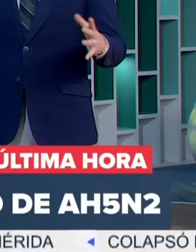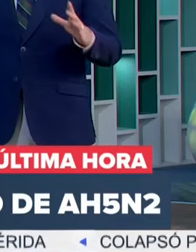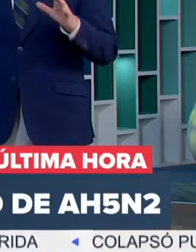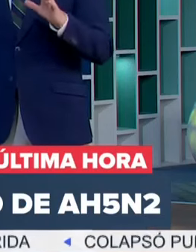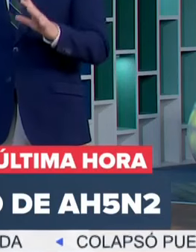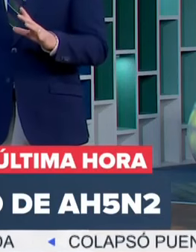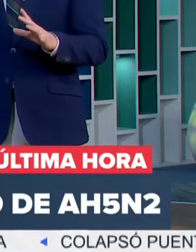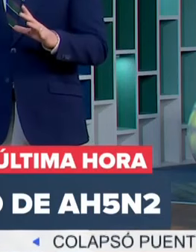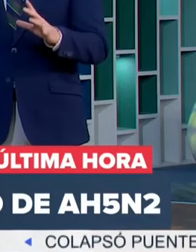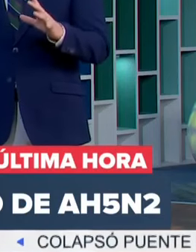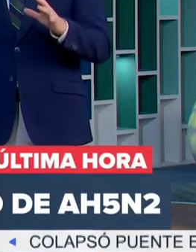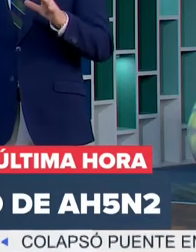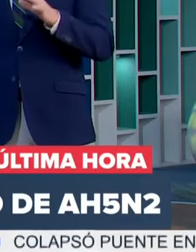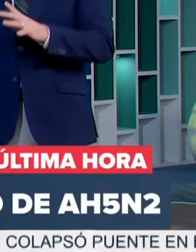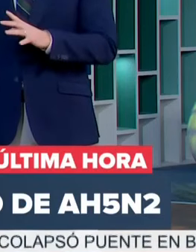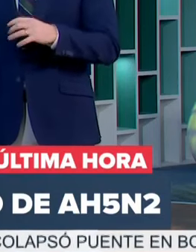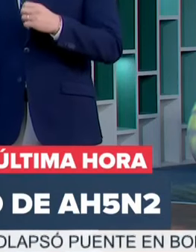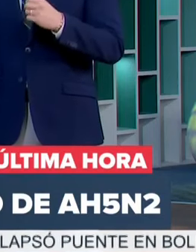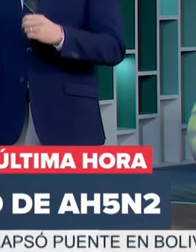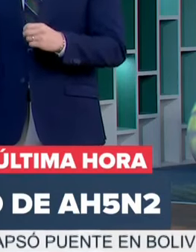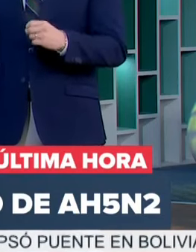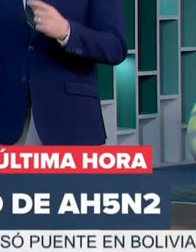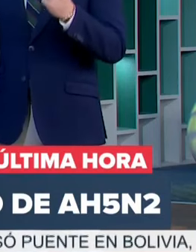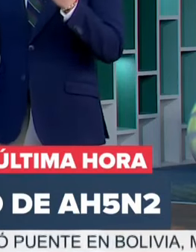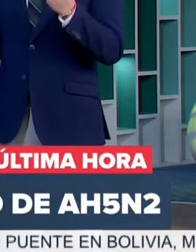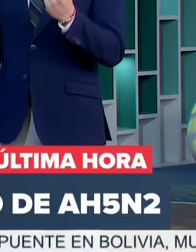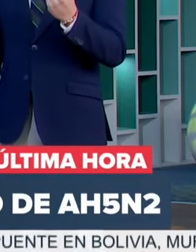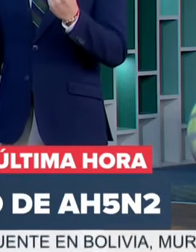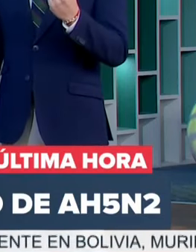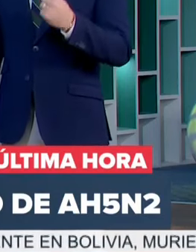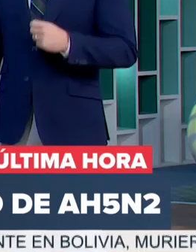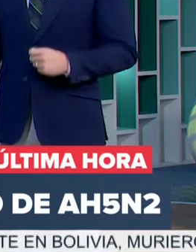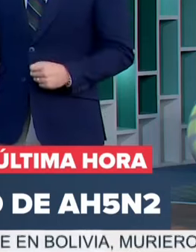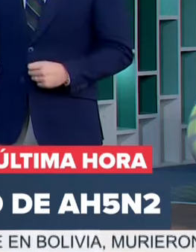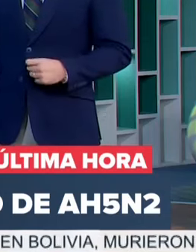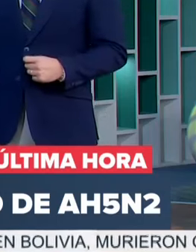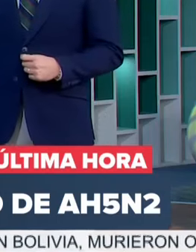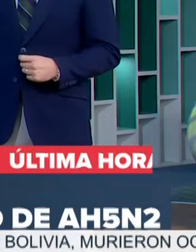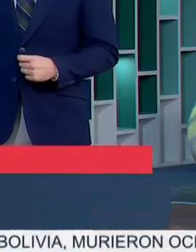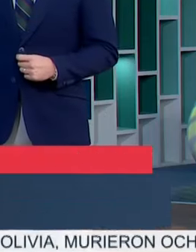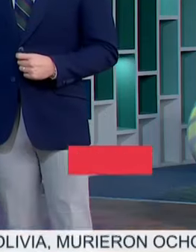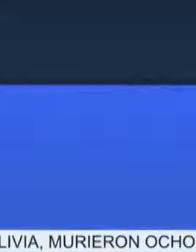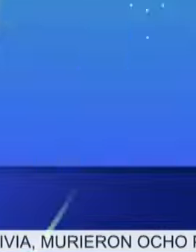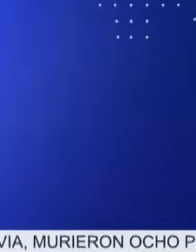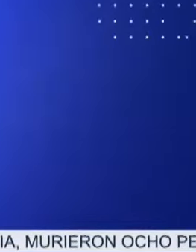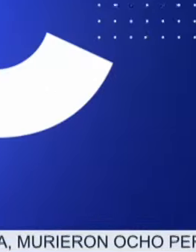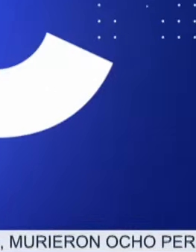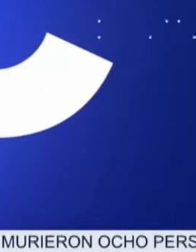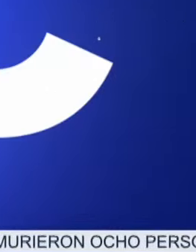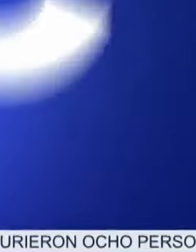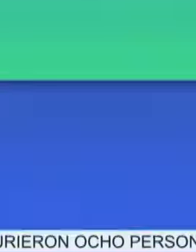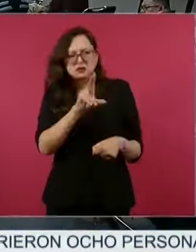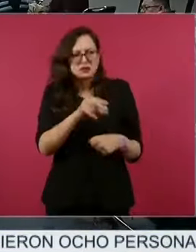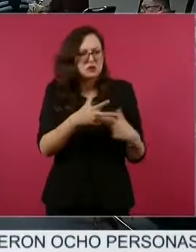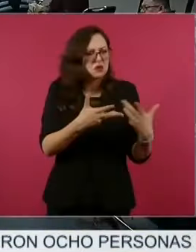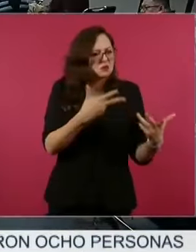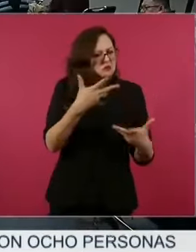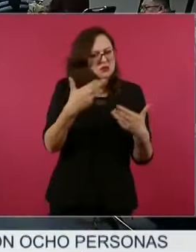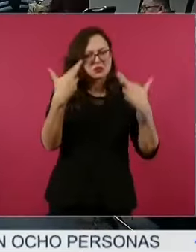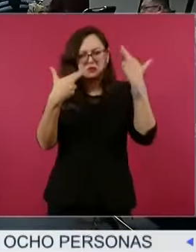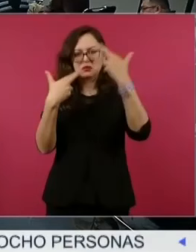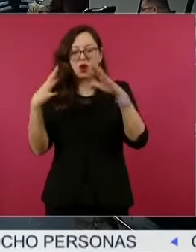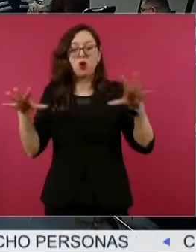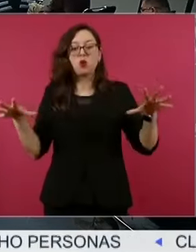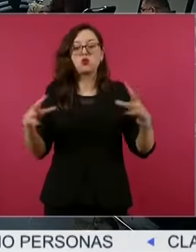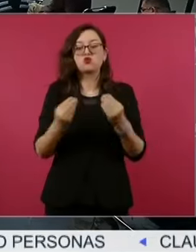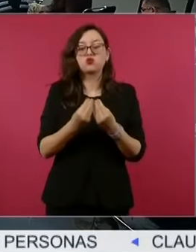aviar documentado en un laboratorio de nuestro país, el primero en todo el mundo. Puedo señalar que